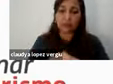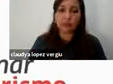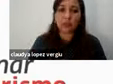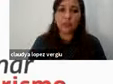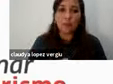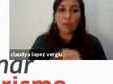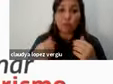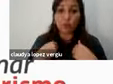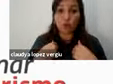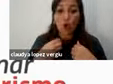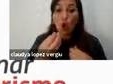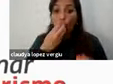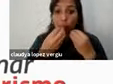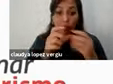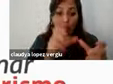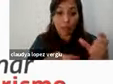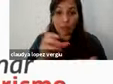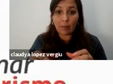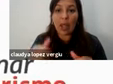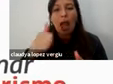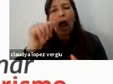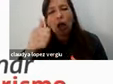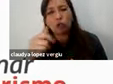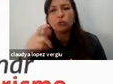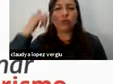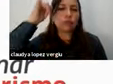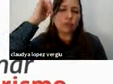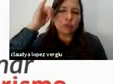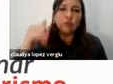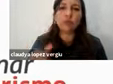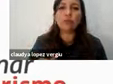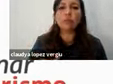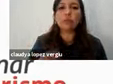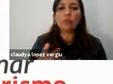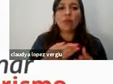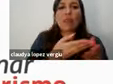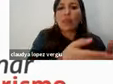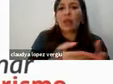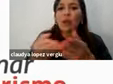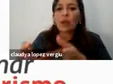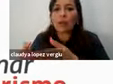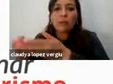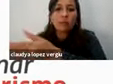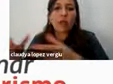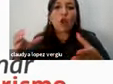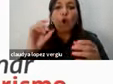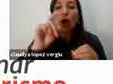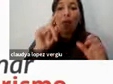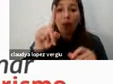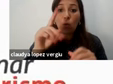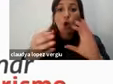llevar víveres a las cooperativas con las que trabajamos desde abril del año pasado,